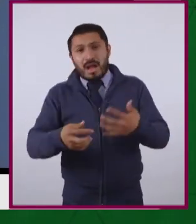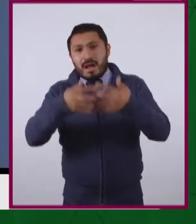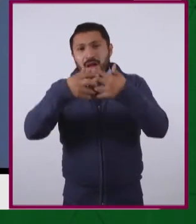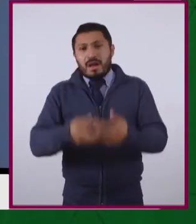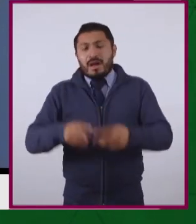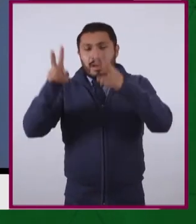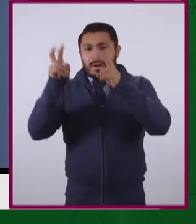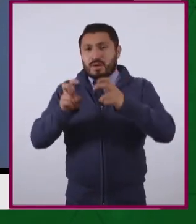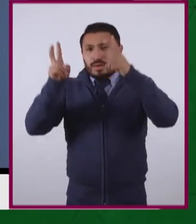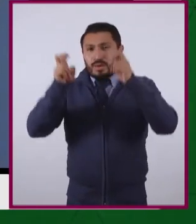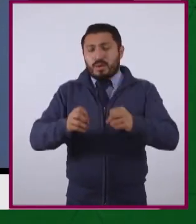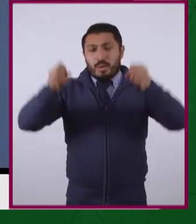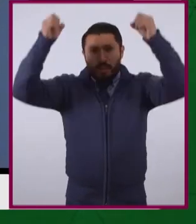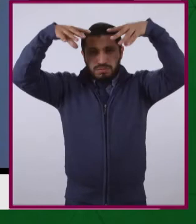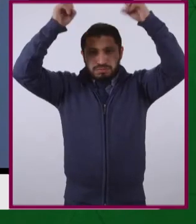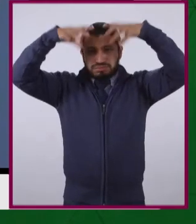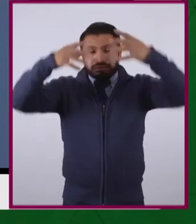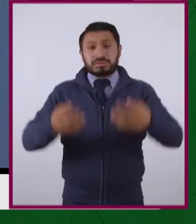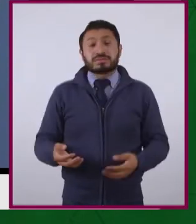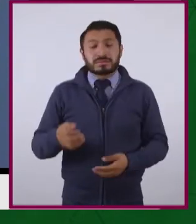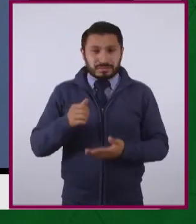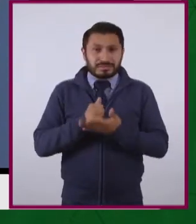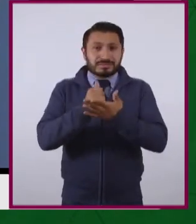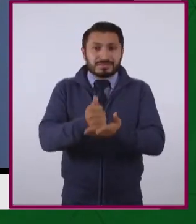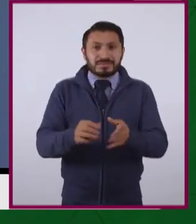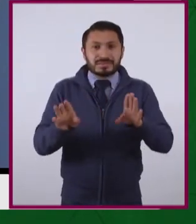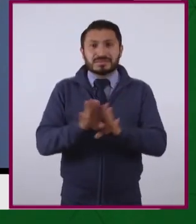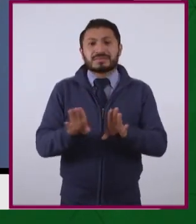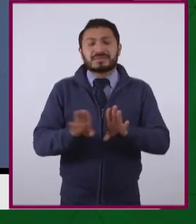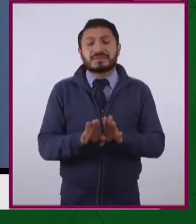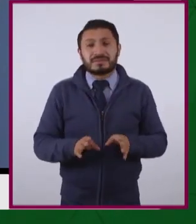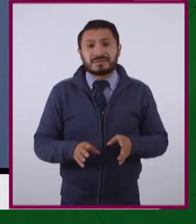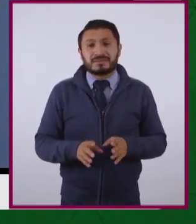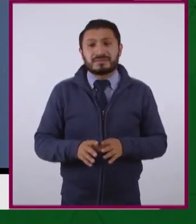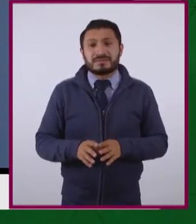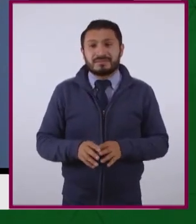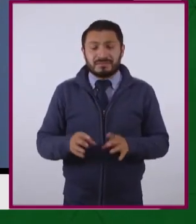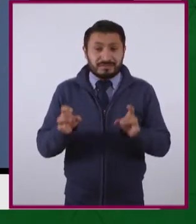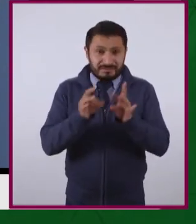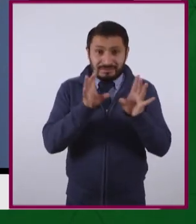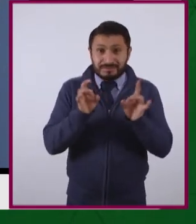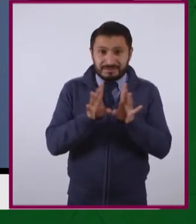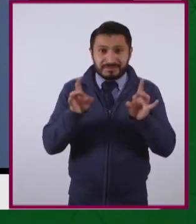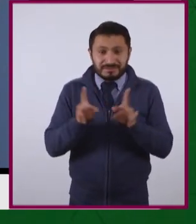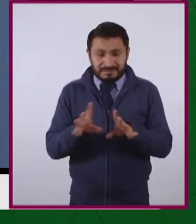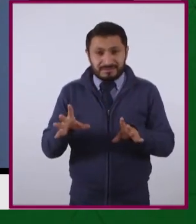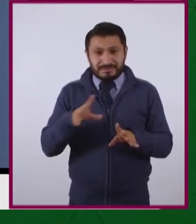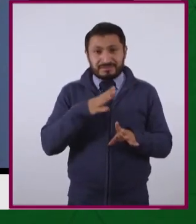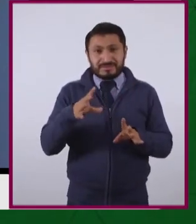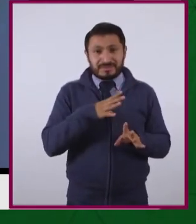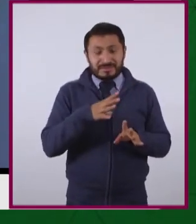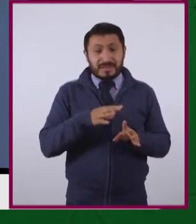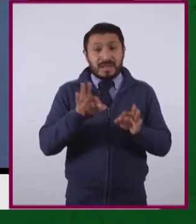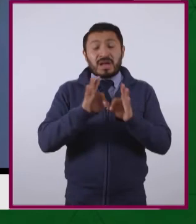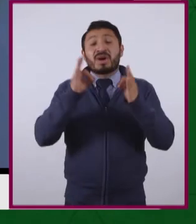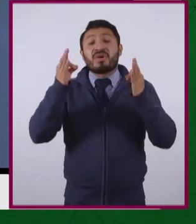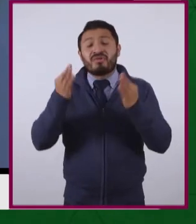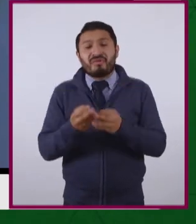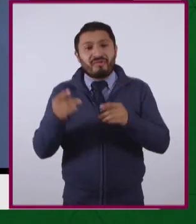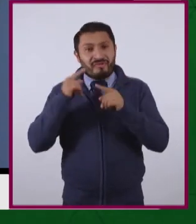de captación de lluvia que nos permitan, pues en medio de la situación que vivimos, tener una